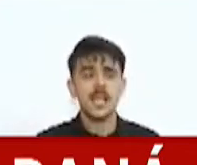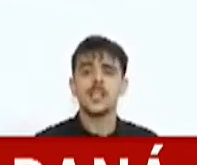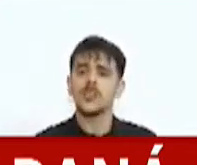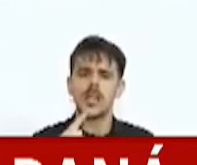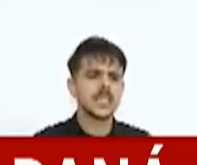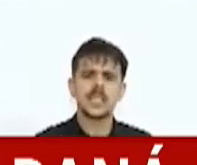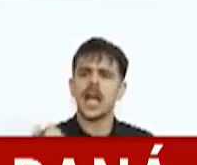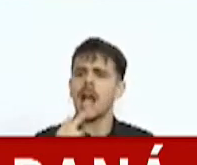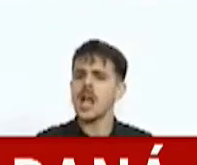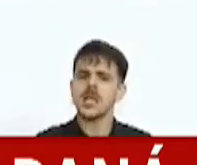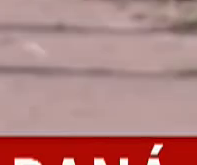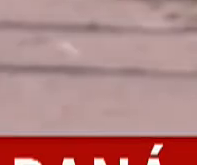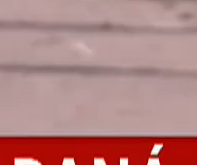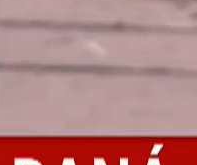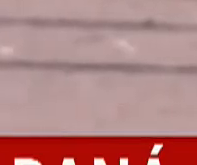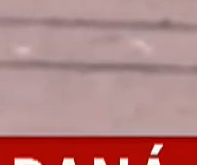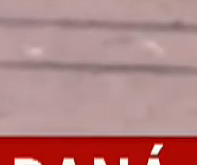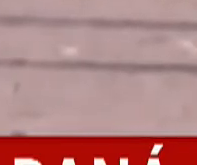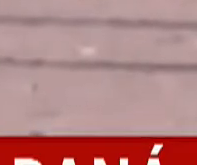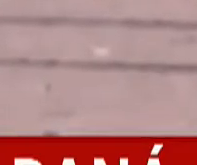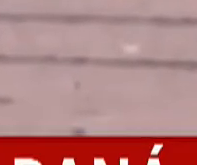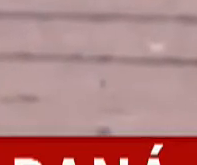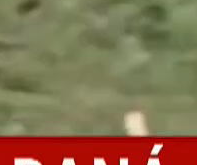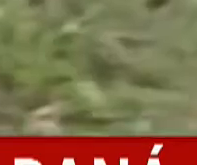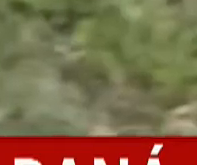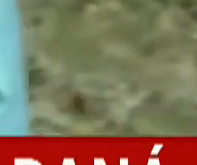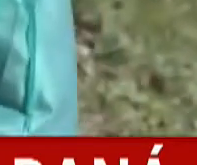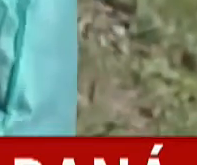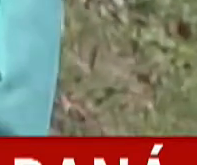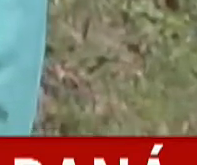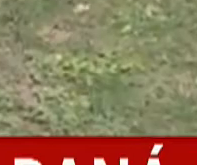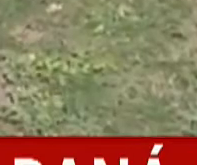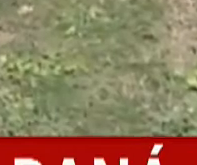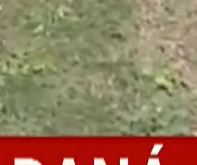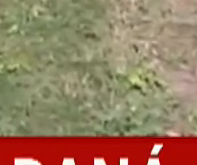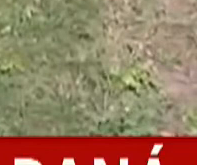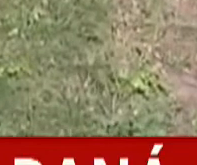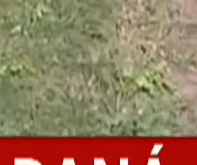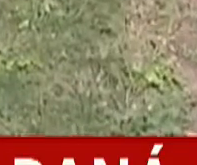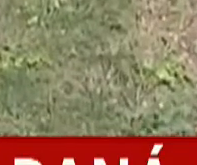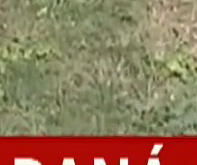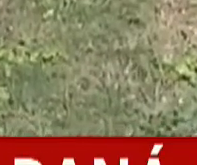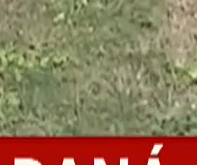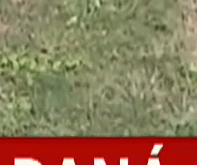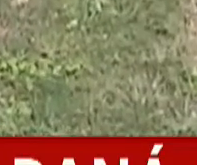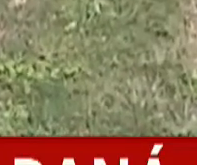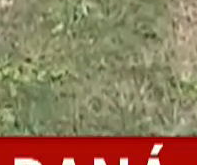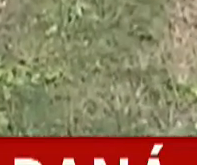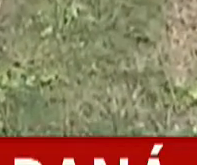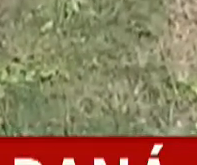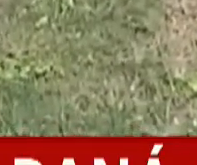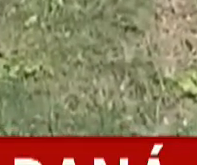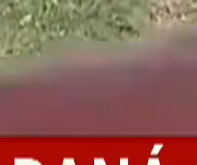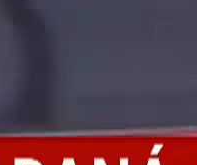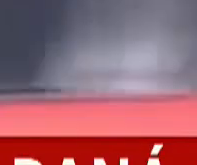conglomerado deben pasar 14 días consecutivos sin contagios positivos. ¿Cuál sería la calificación siguiente si los casos aumentan?